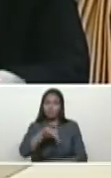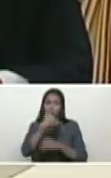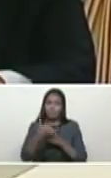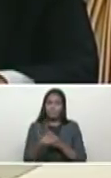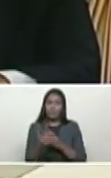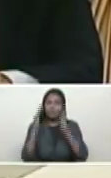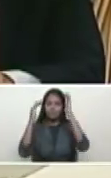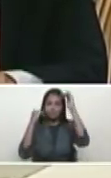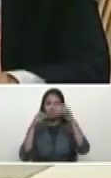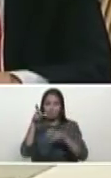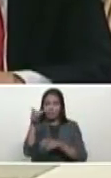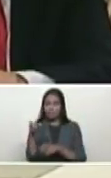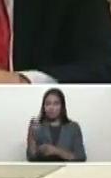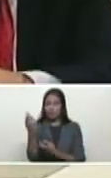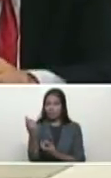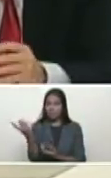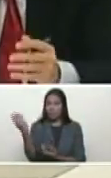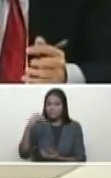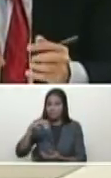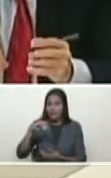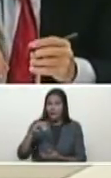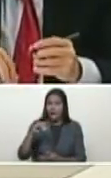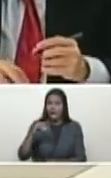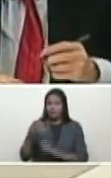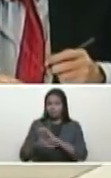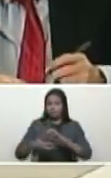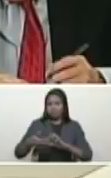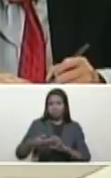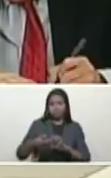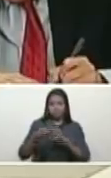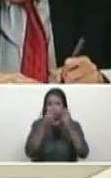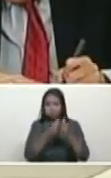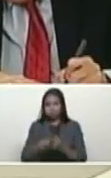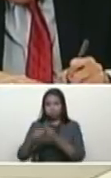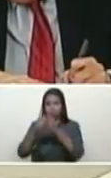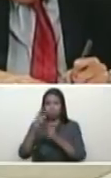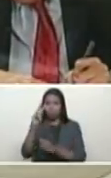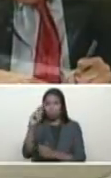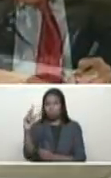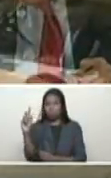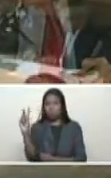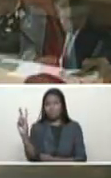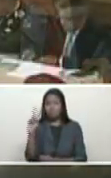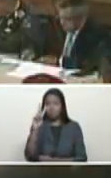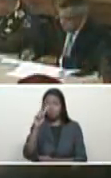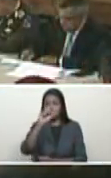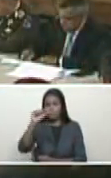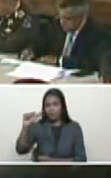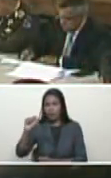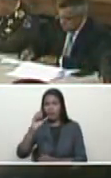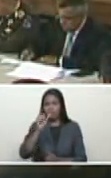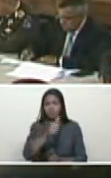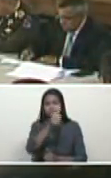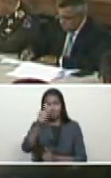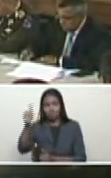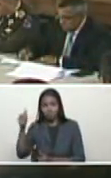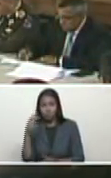a las víctimas de la guerra económica ya lleva dos semanas las jornadas casa por casa